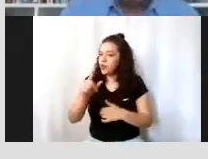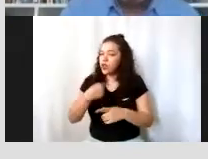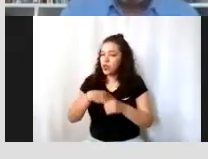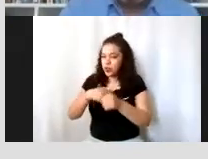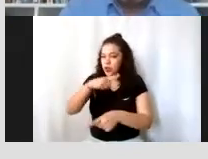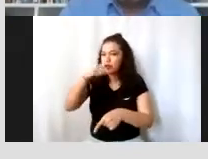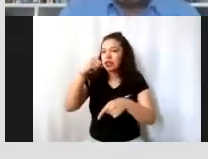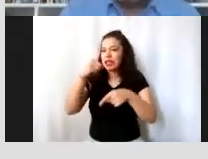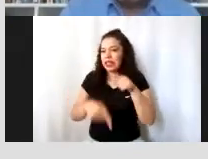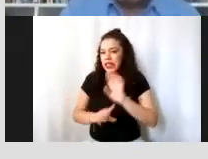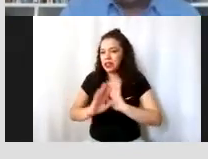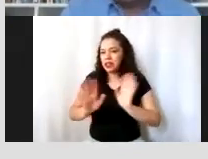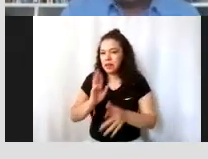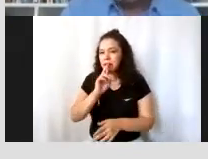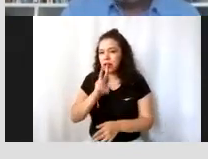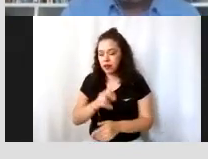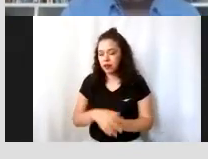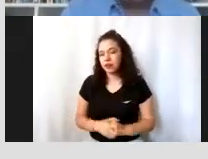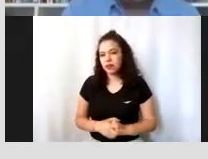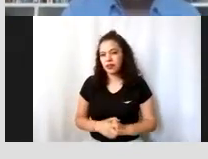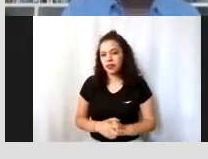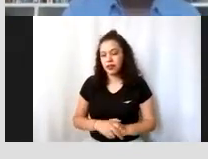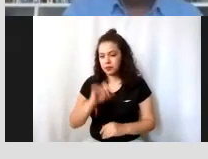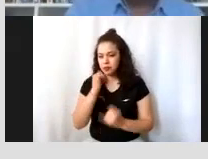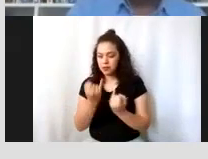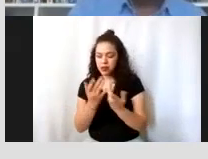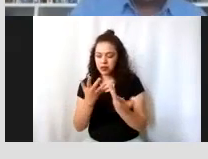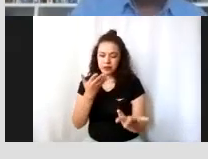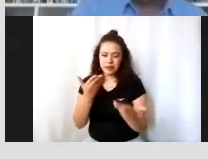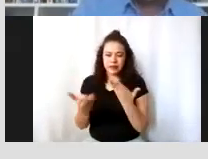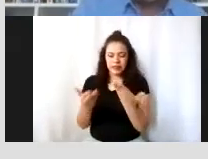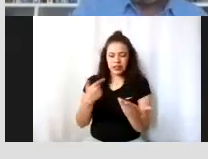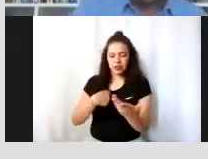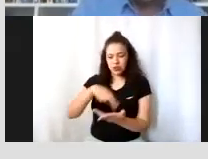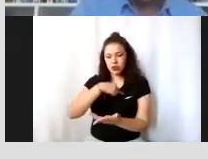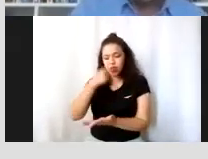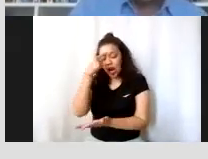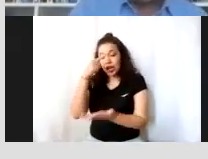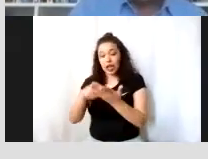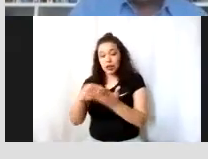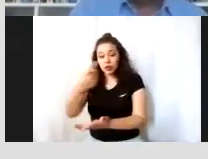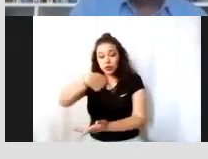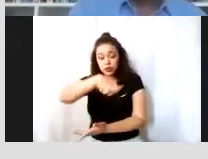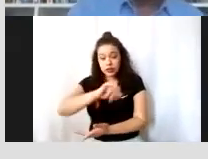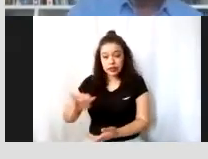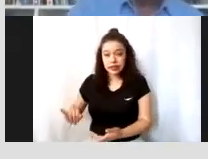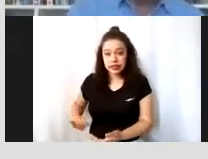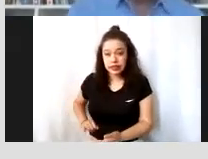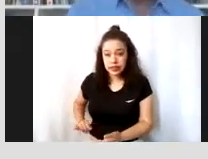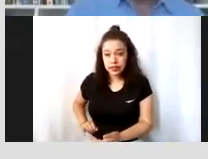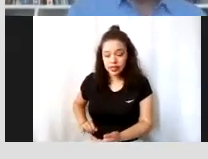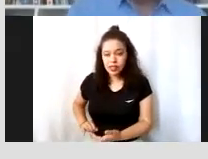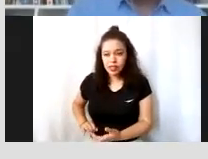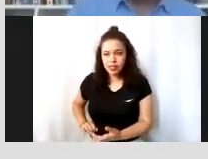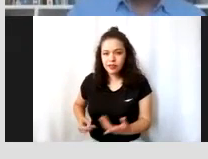Paulina, porque también es ambiguo, de temas que consideremos que pueden interesarles. Es bastante ambiguo.